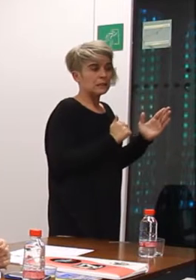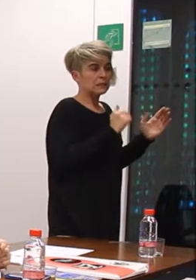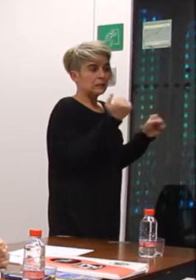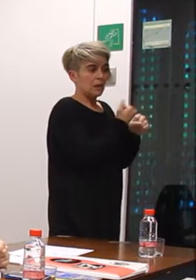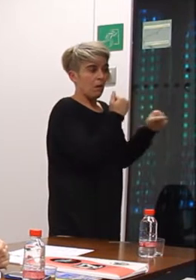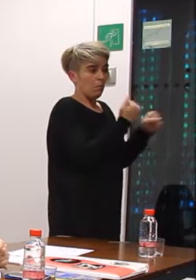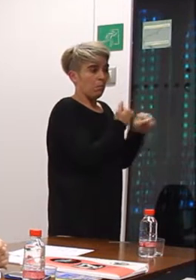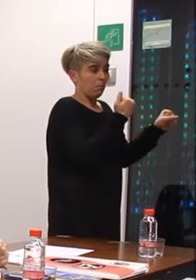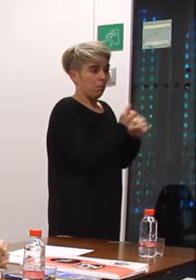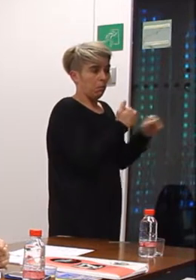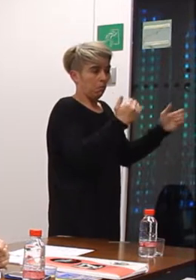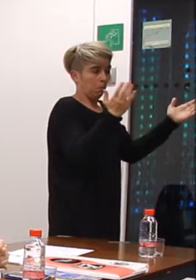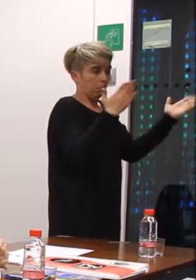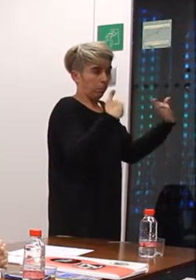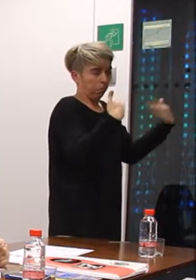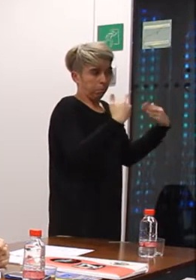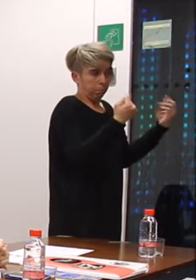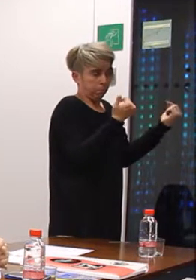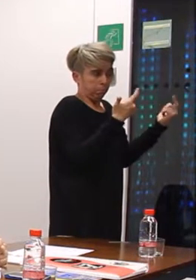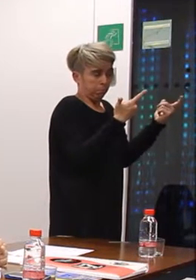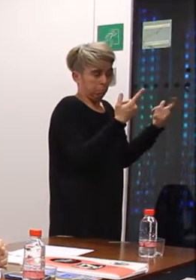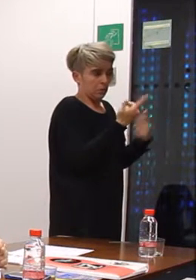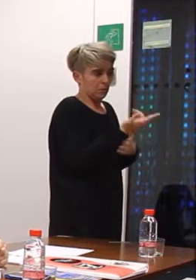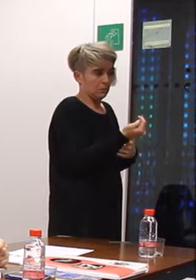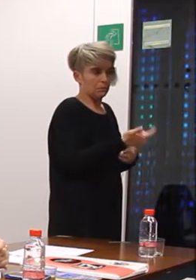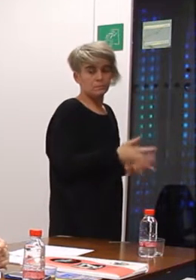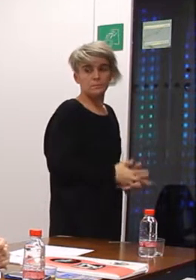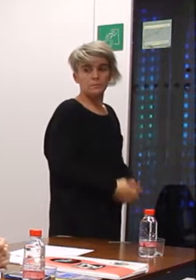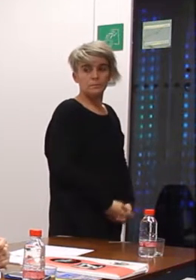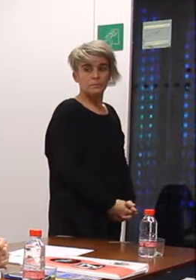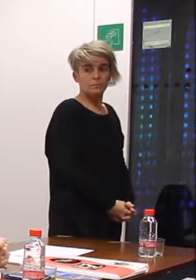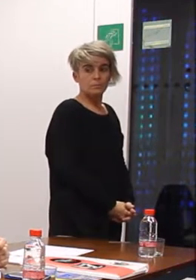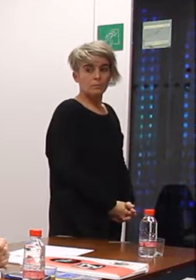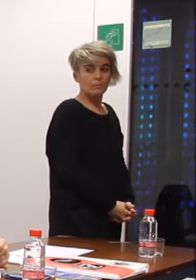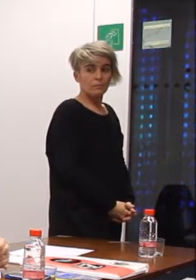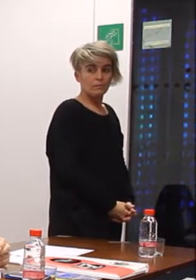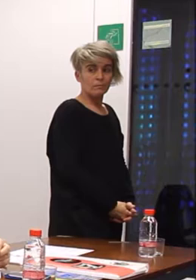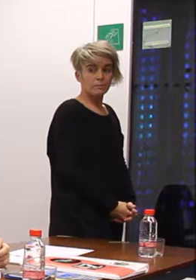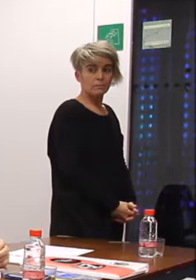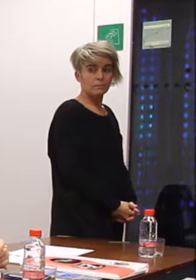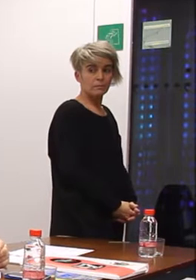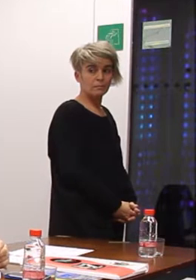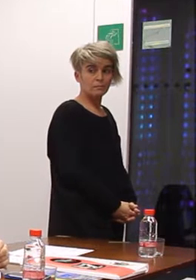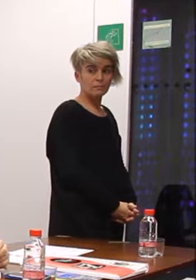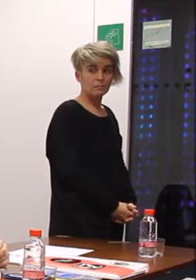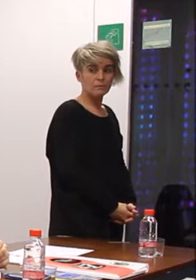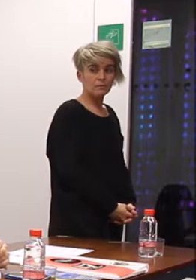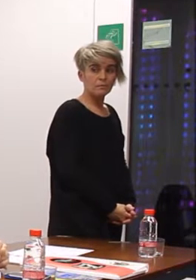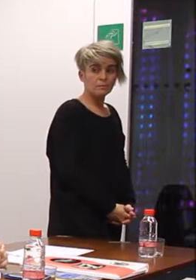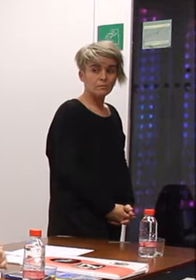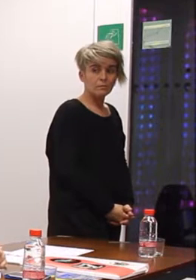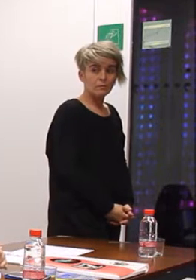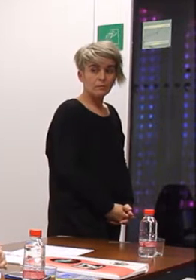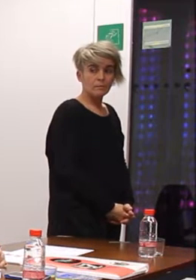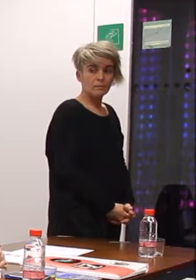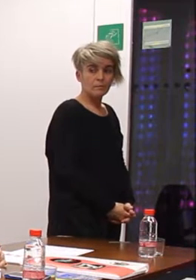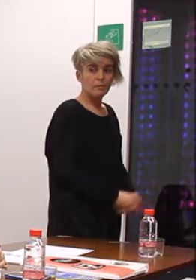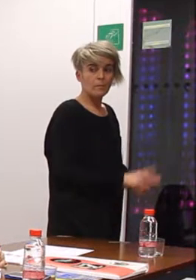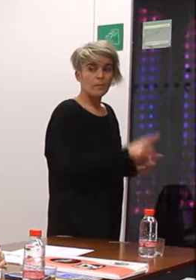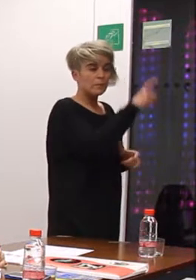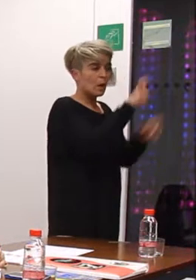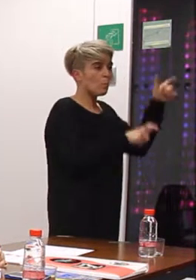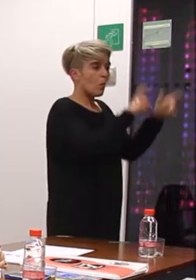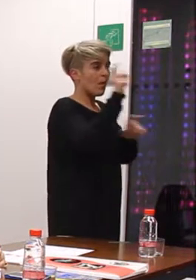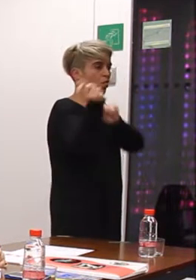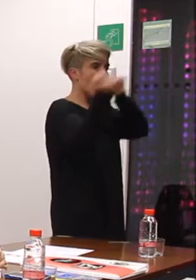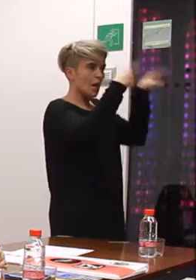bastante reducida, ¿no? Luego, pues también podemos hablar desde el 2010 de la cuestión de la población